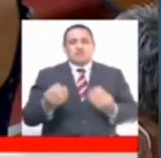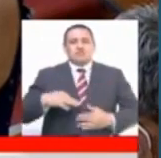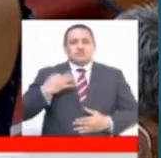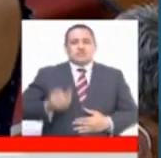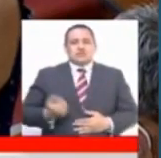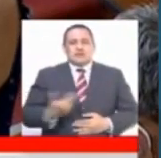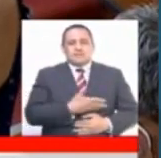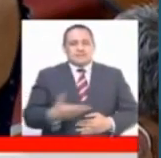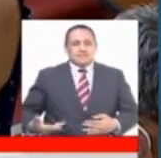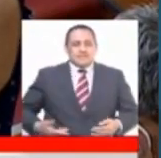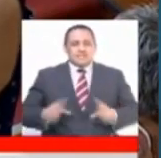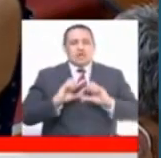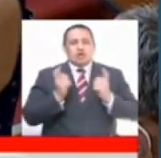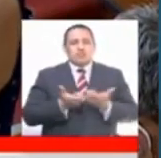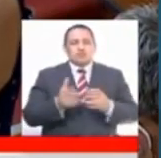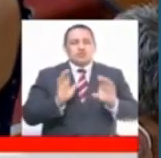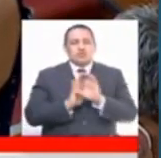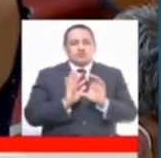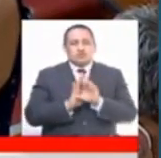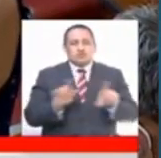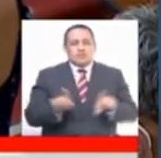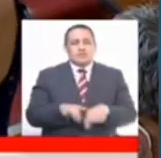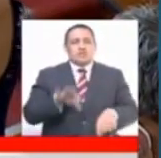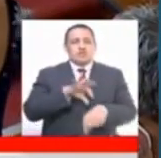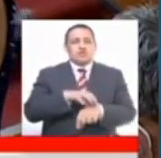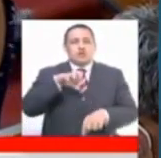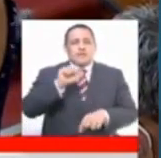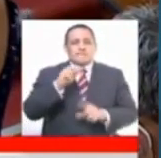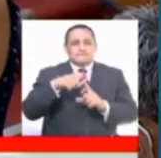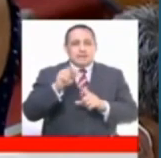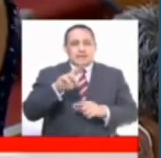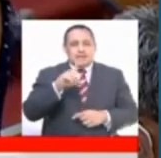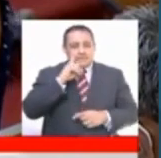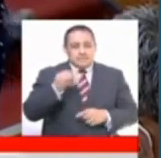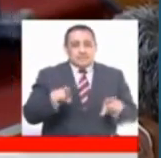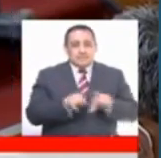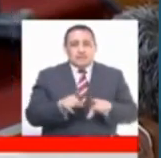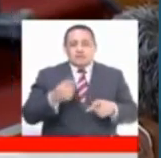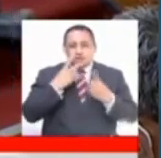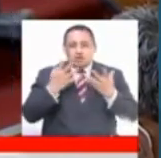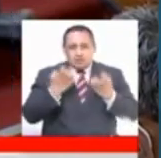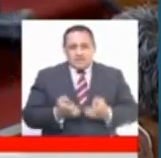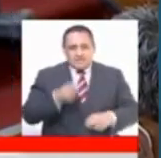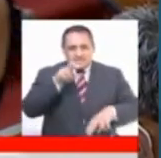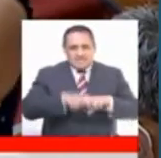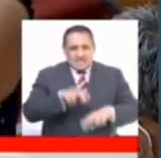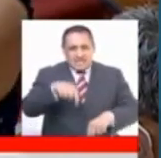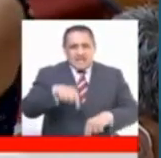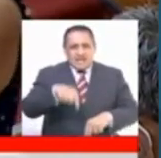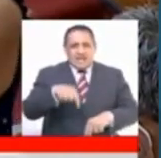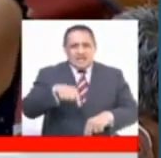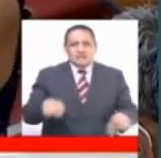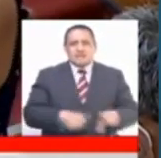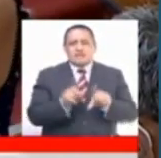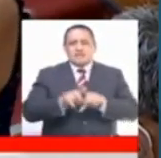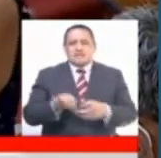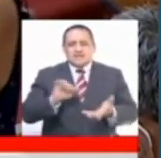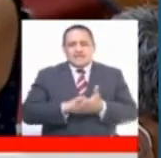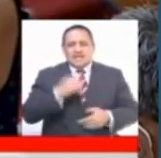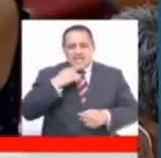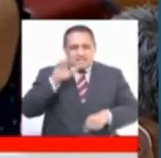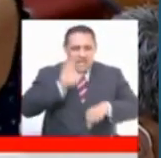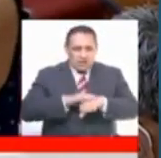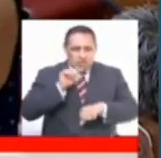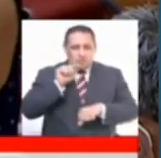designada para hablar en nombre de todo el pueblo peruano, porque somos de una red de municipalidades urbanas y rurales que es